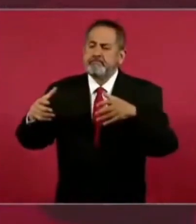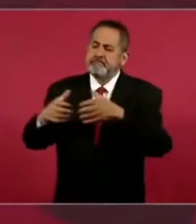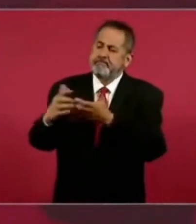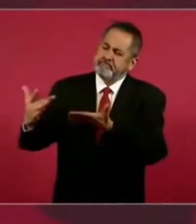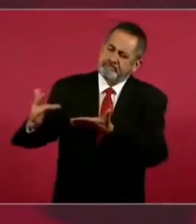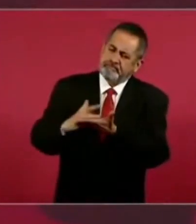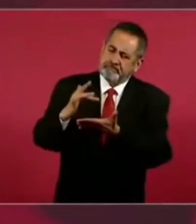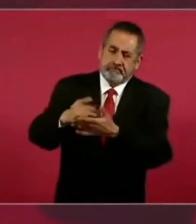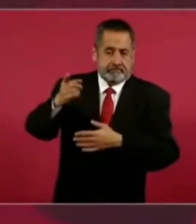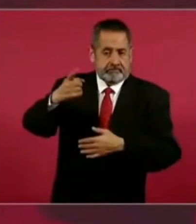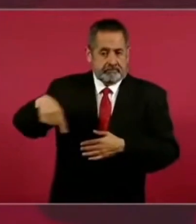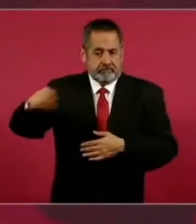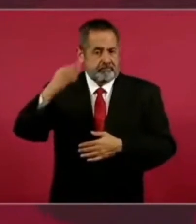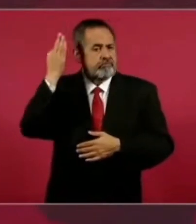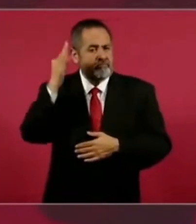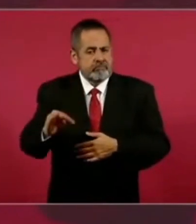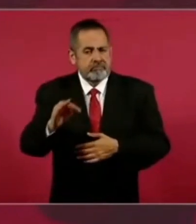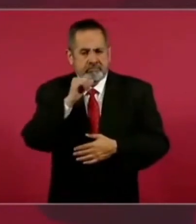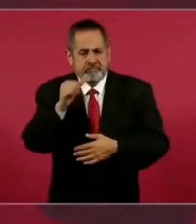pueblo no traiciona.